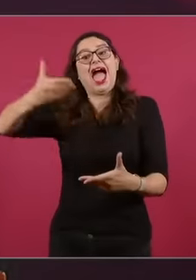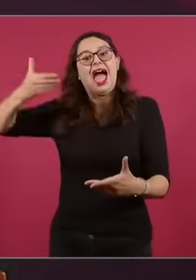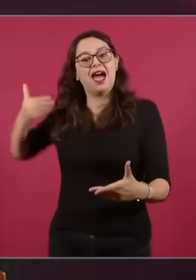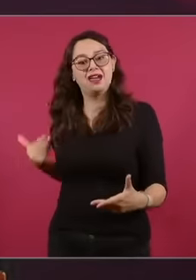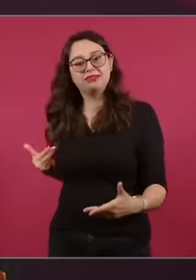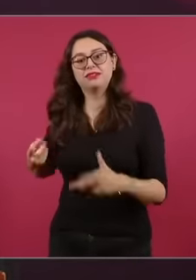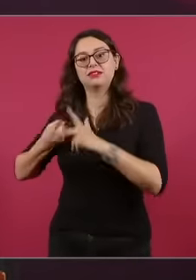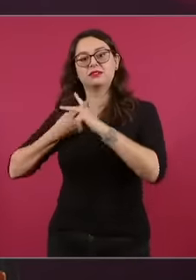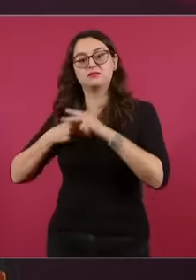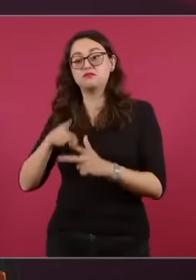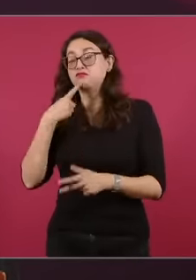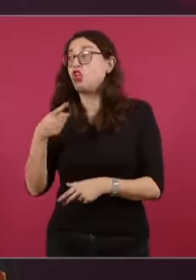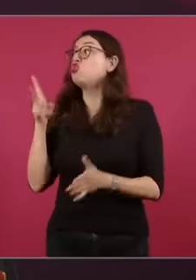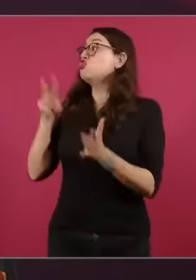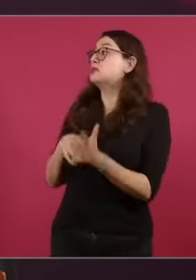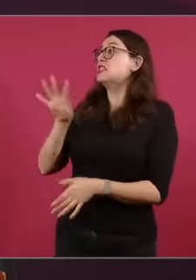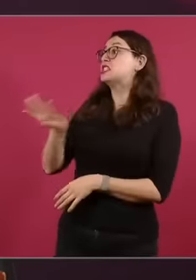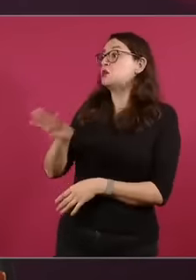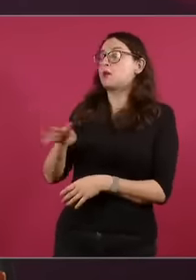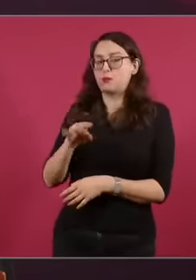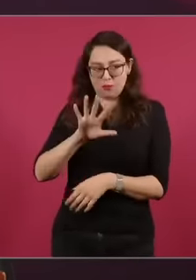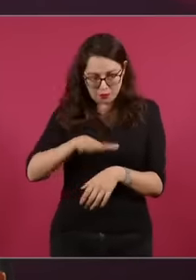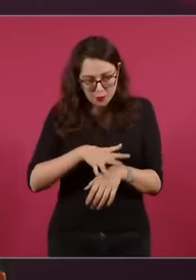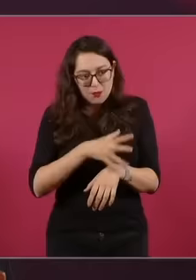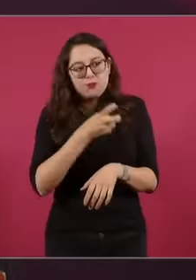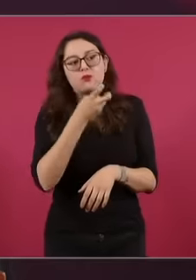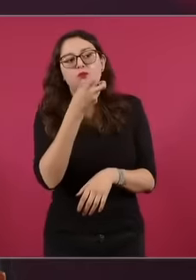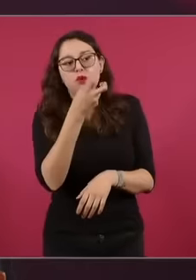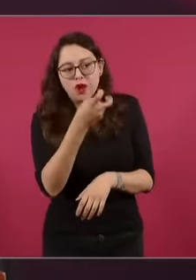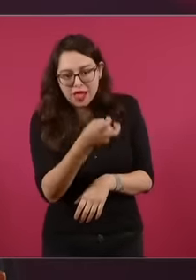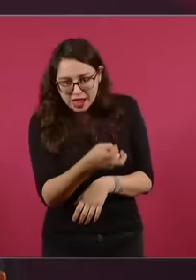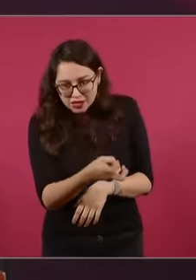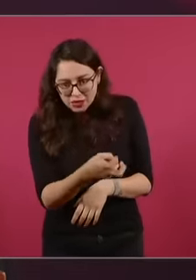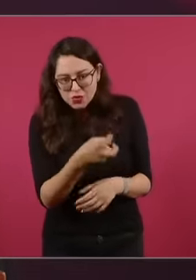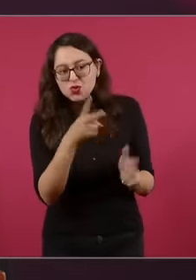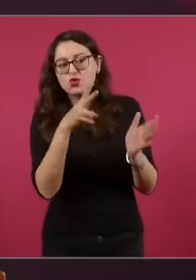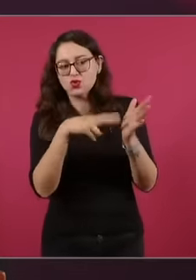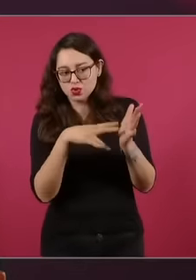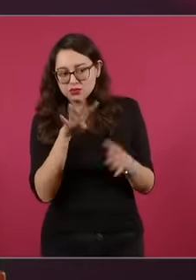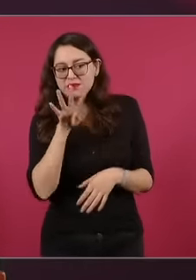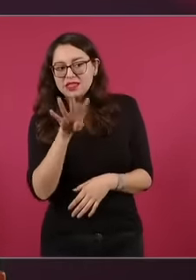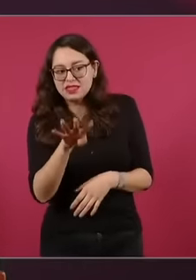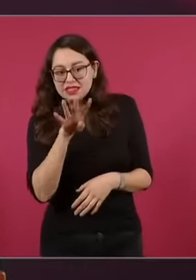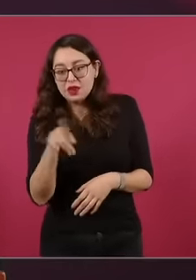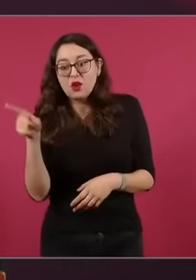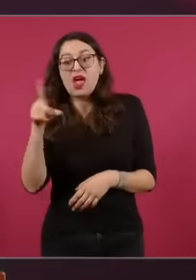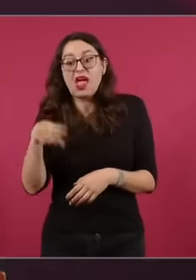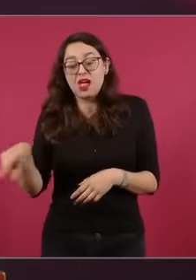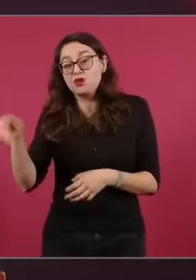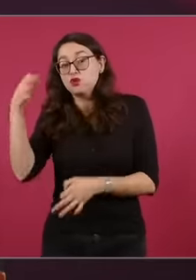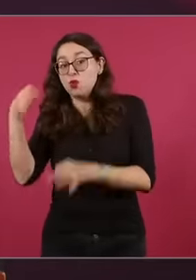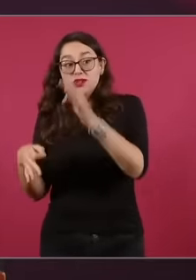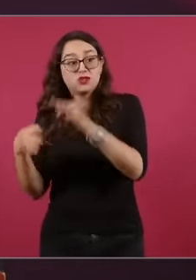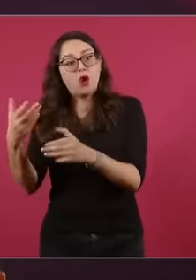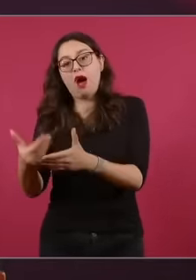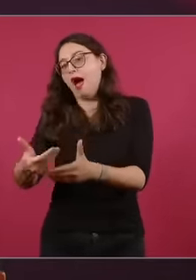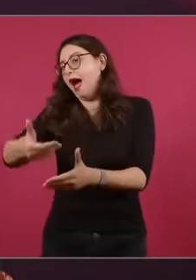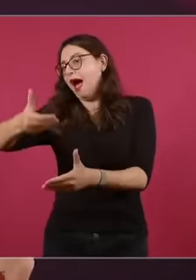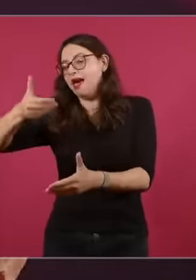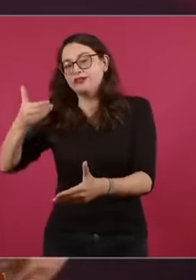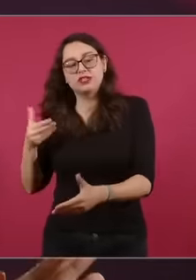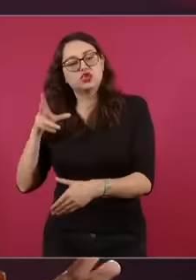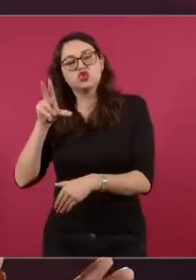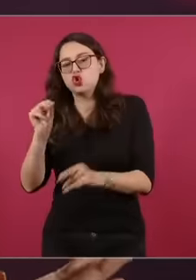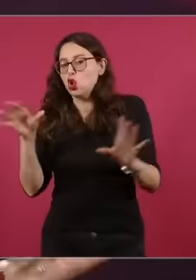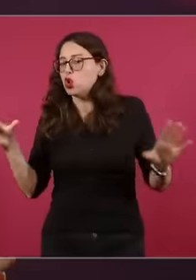un procedimiento ante la Junta Federal y, como bien usted señala, están ahorita en apelación, me parece que en amparo.